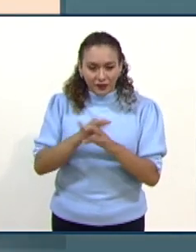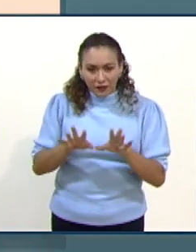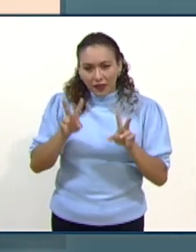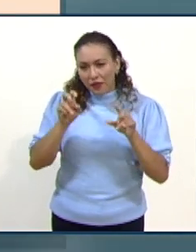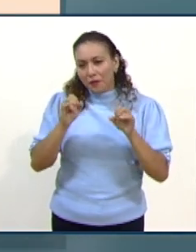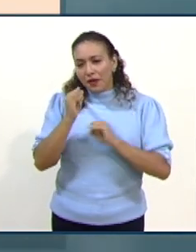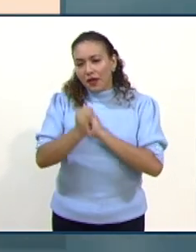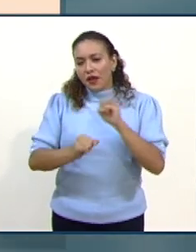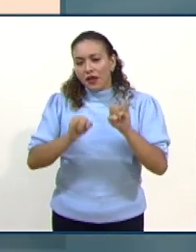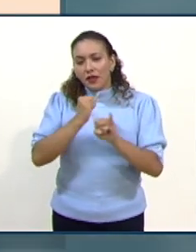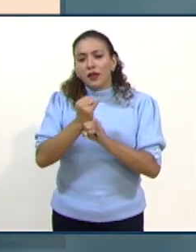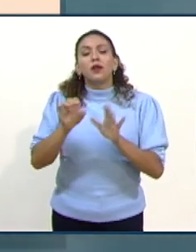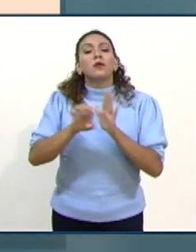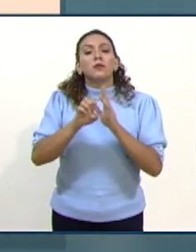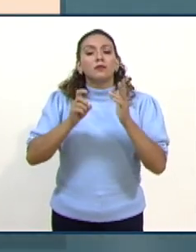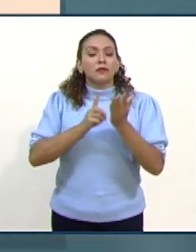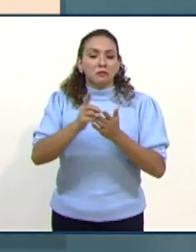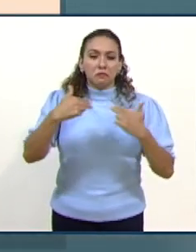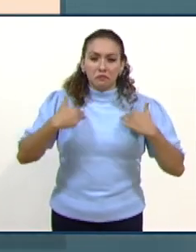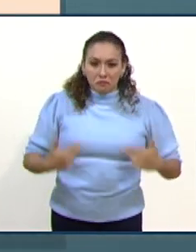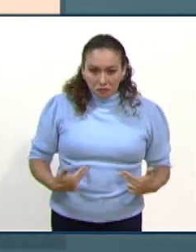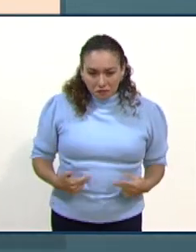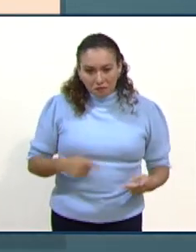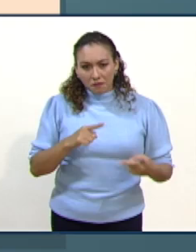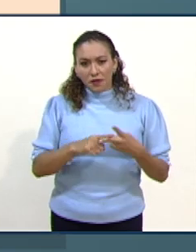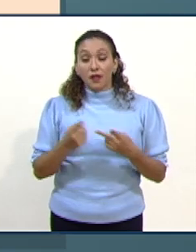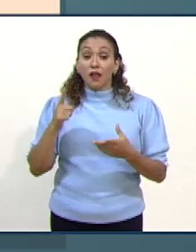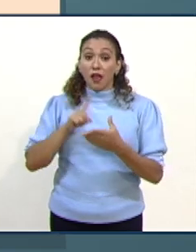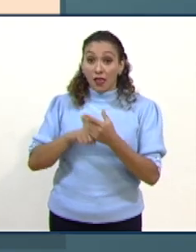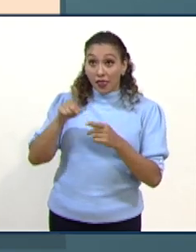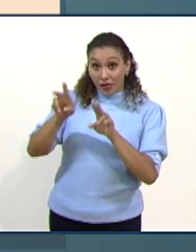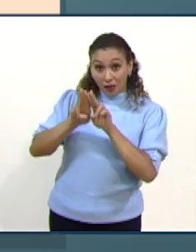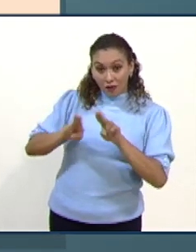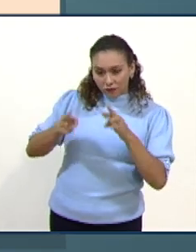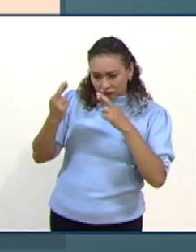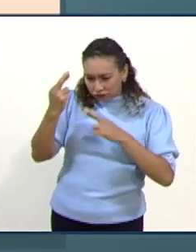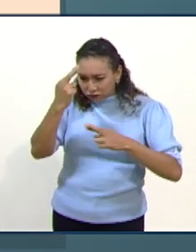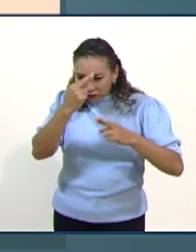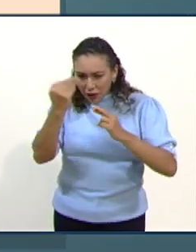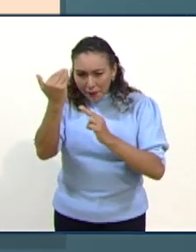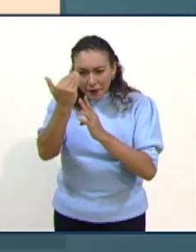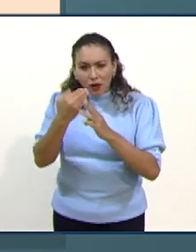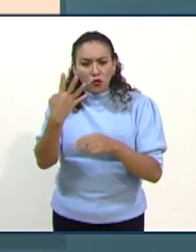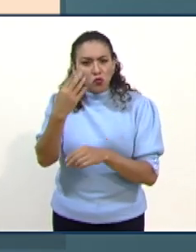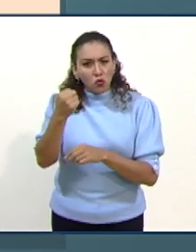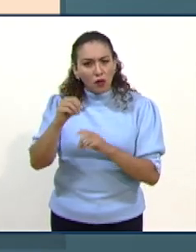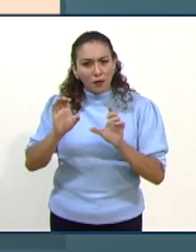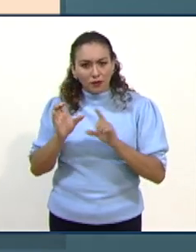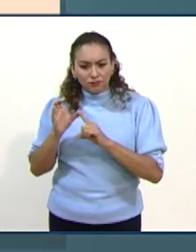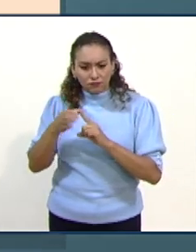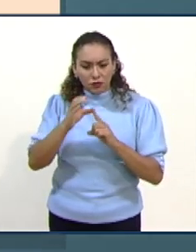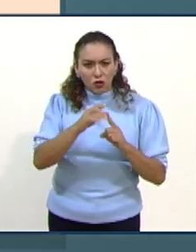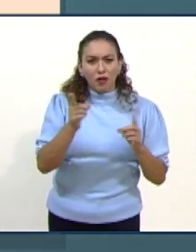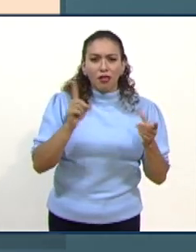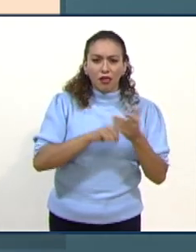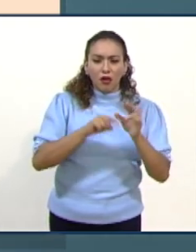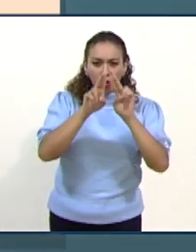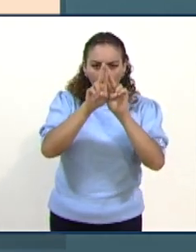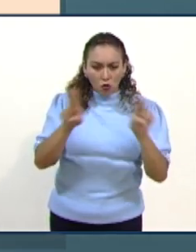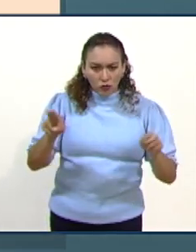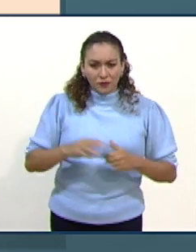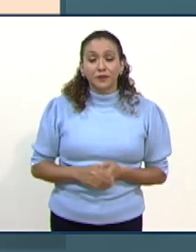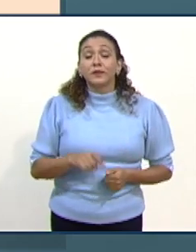internacionales en materia de derechos humanos desarrollados en las observaciones generales de los 9 comités de la ONU y en los